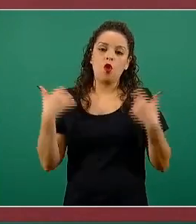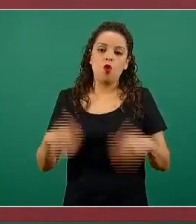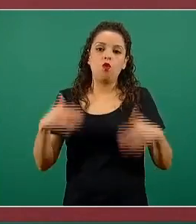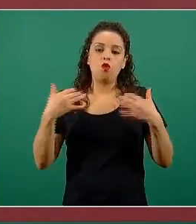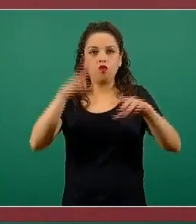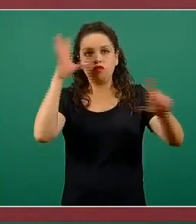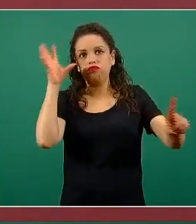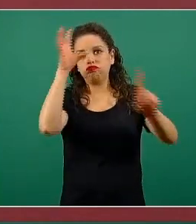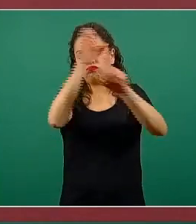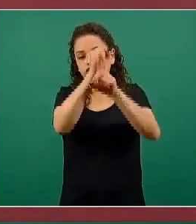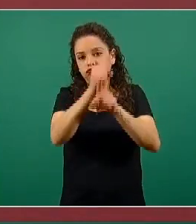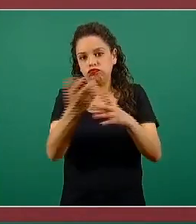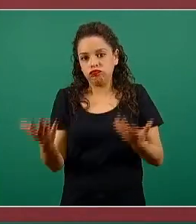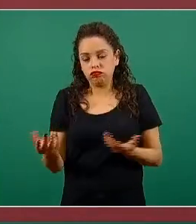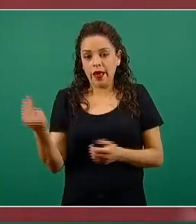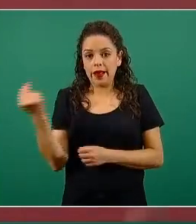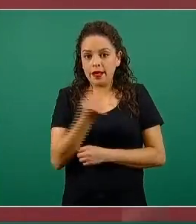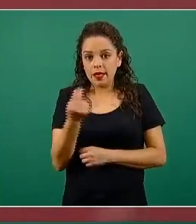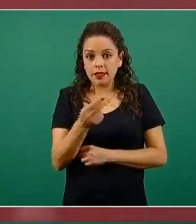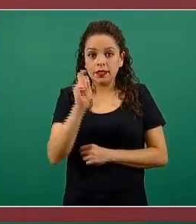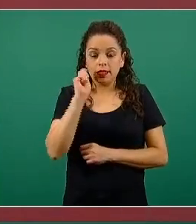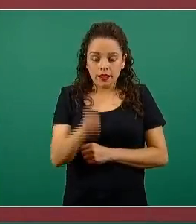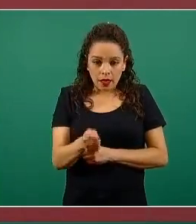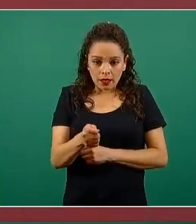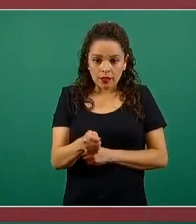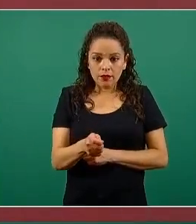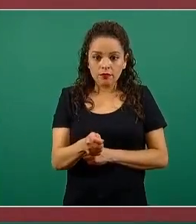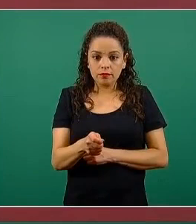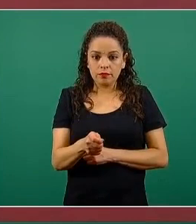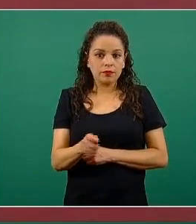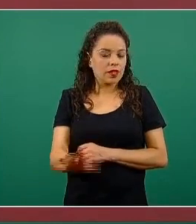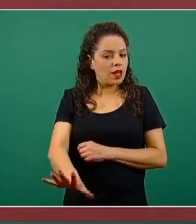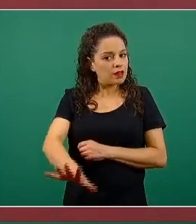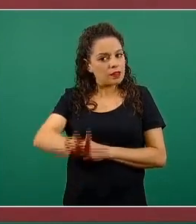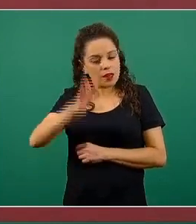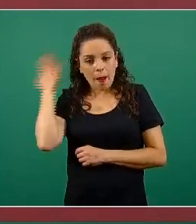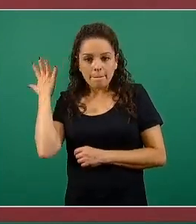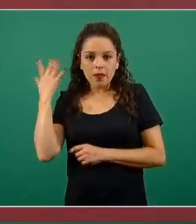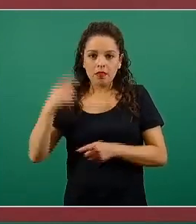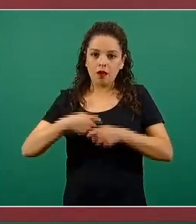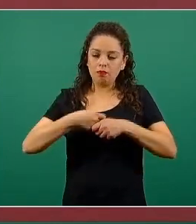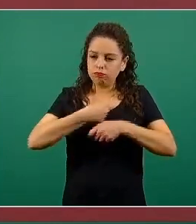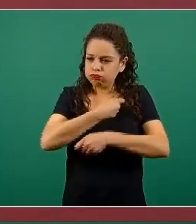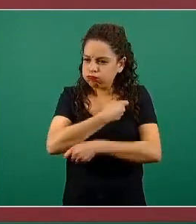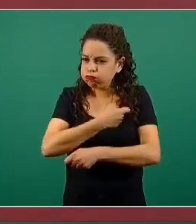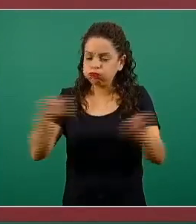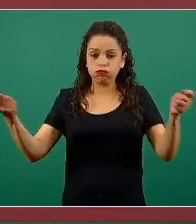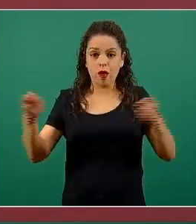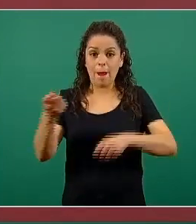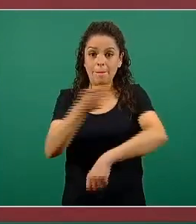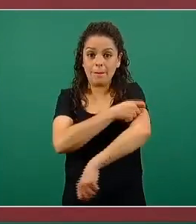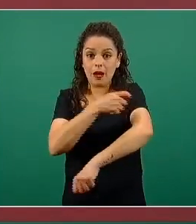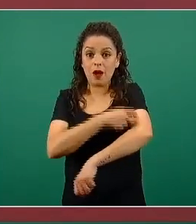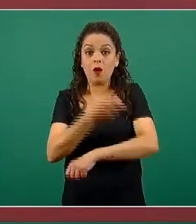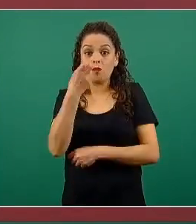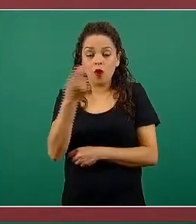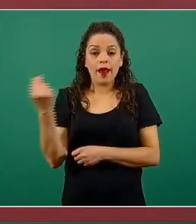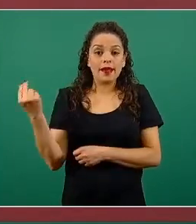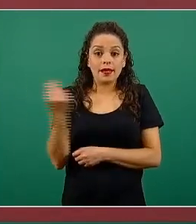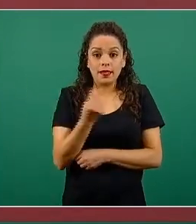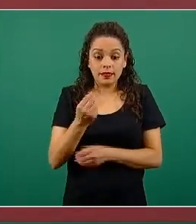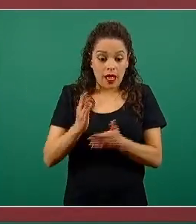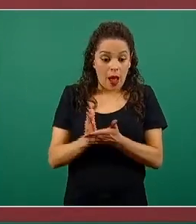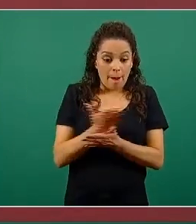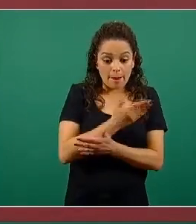que requieren, además, hacerlo en una manera muy acelerada, y por eso se requiere, además del